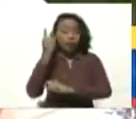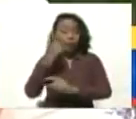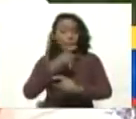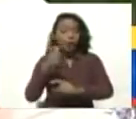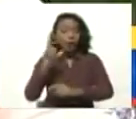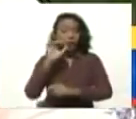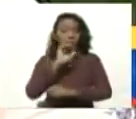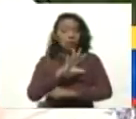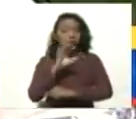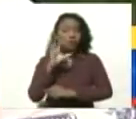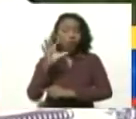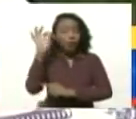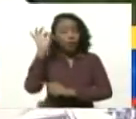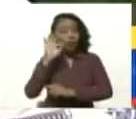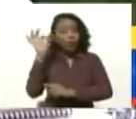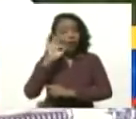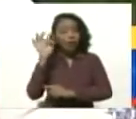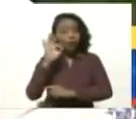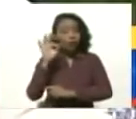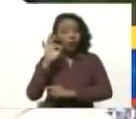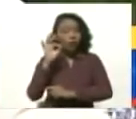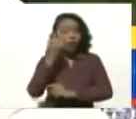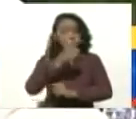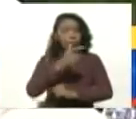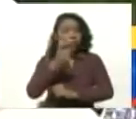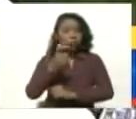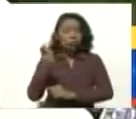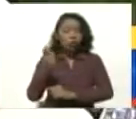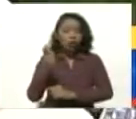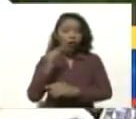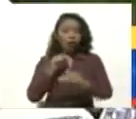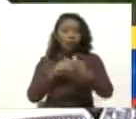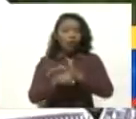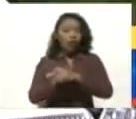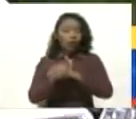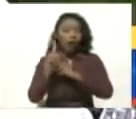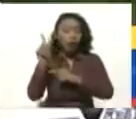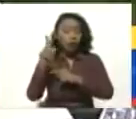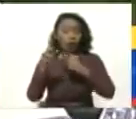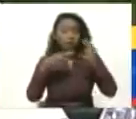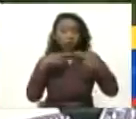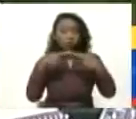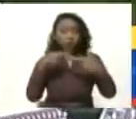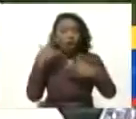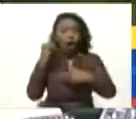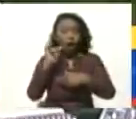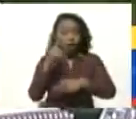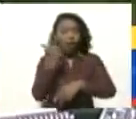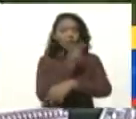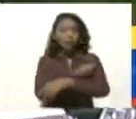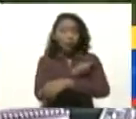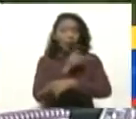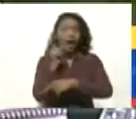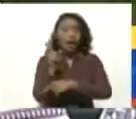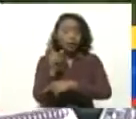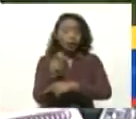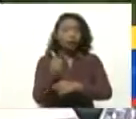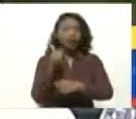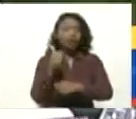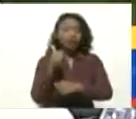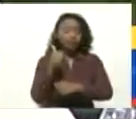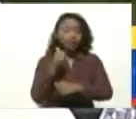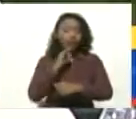el 55% de las personas que ingresaron al restaurante están vacunadas. Es una gran